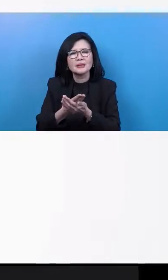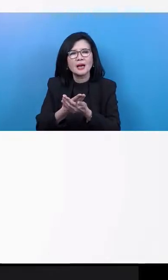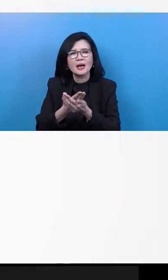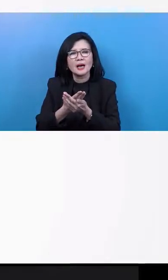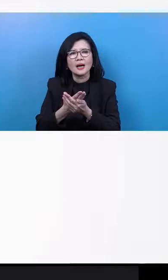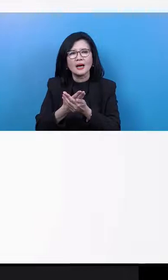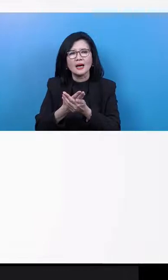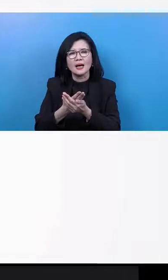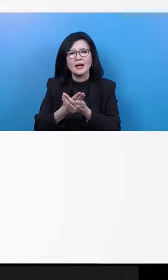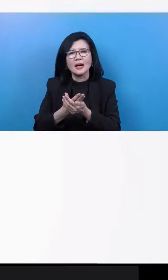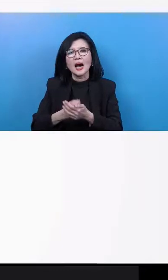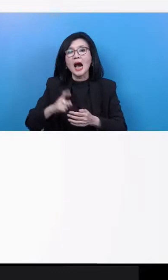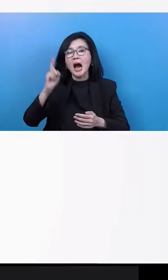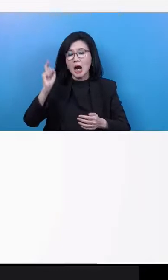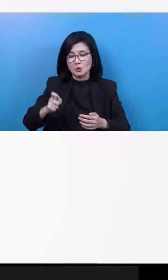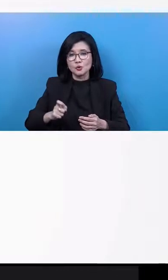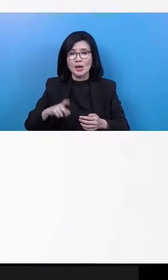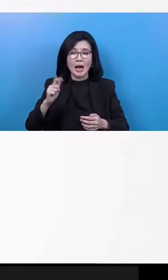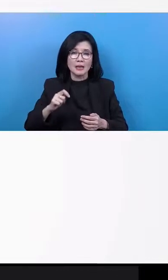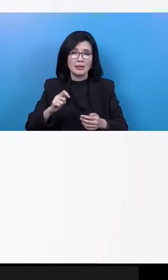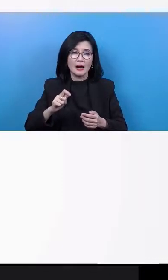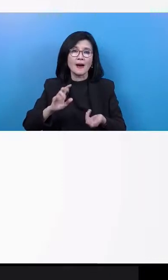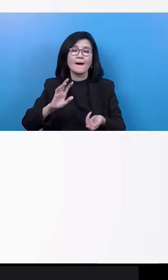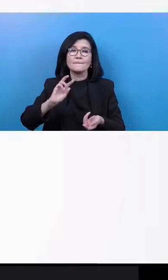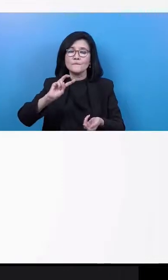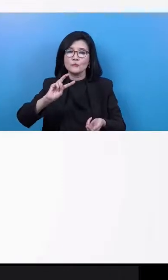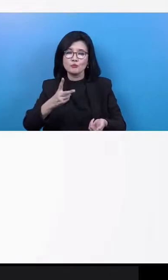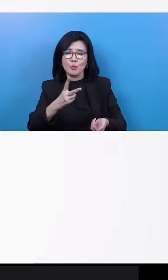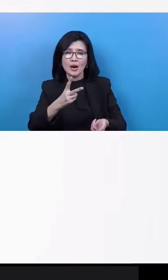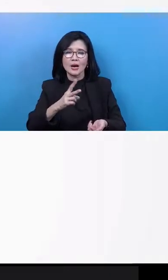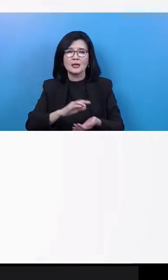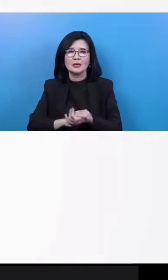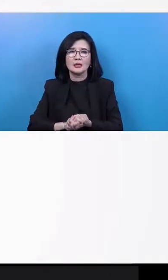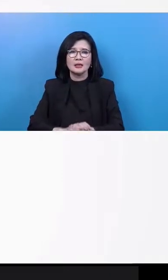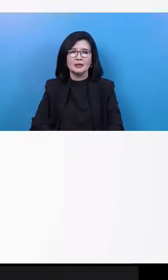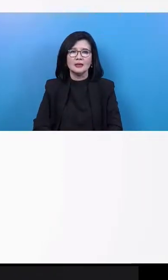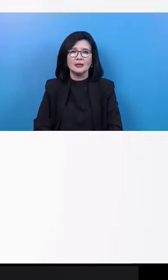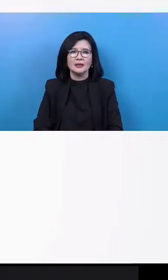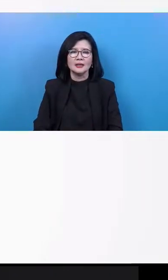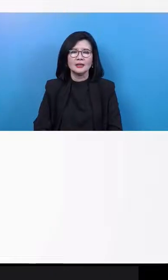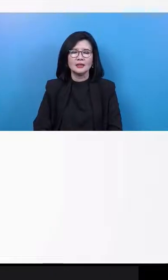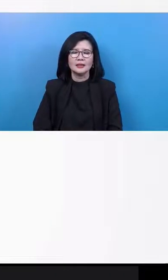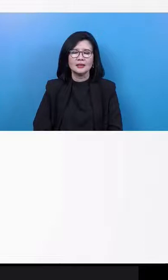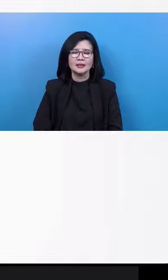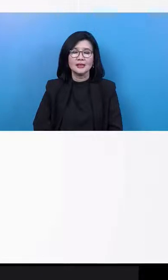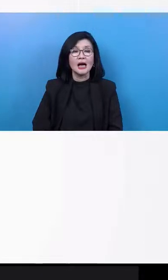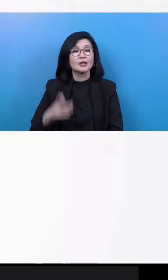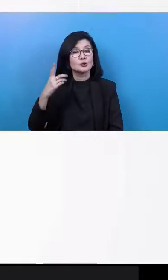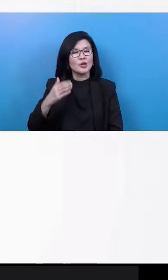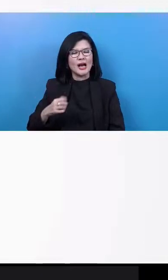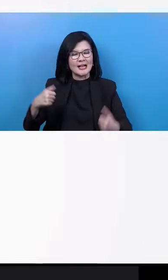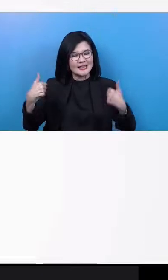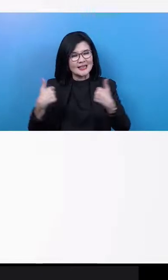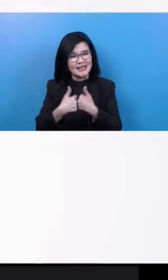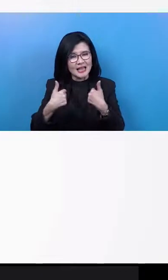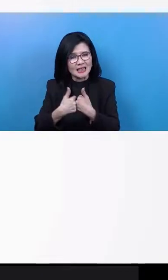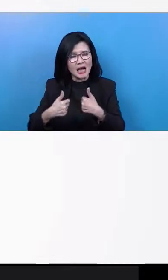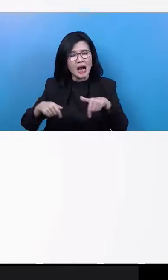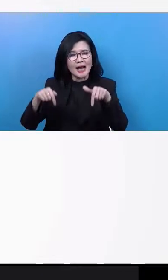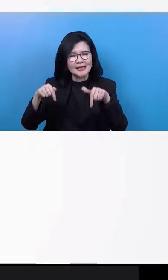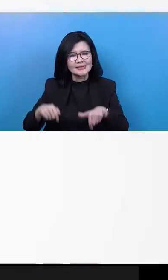que nos ha generado el COVID-19 y estos escenarios complejos para lograr identificar esas